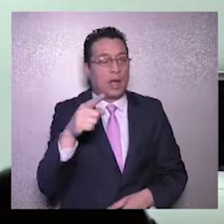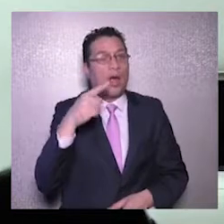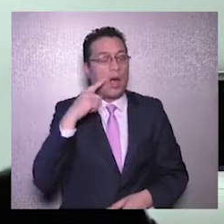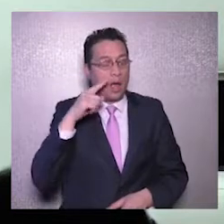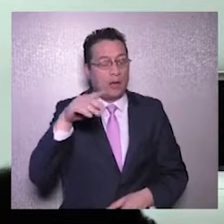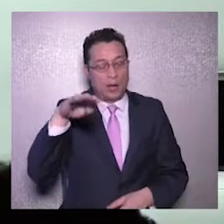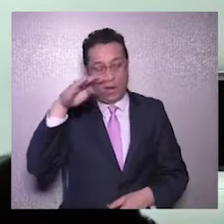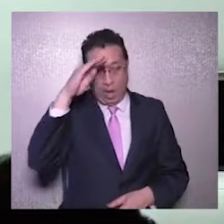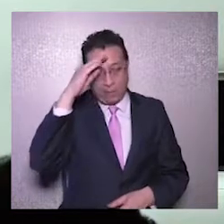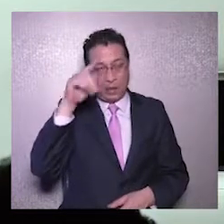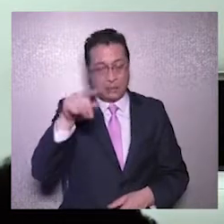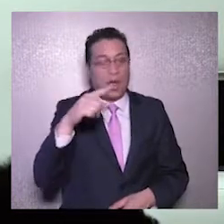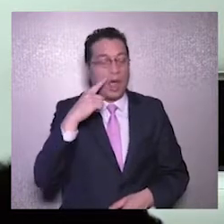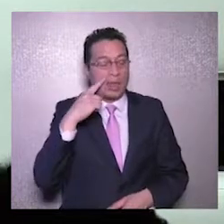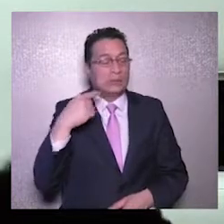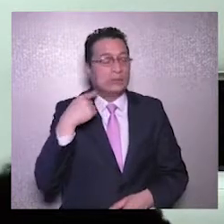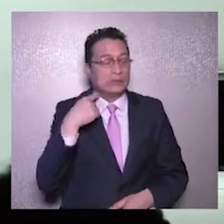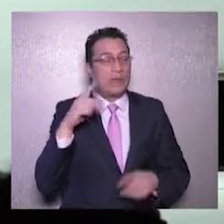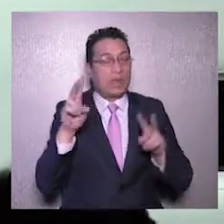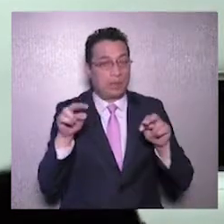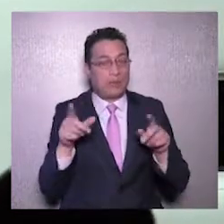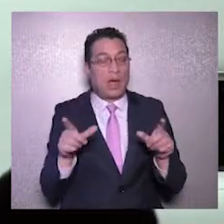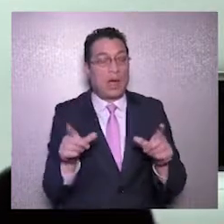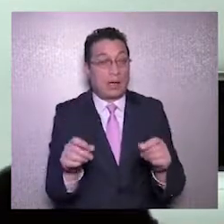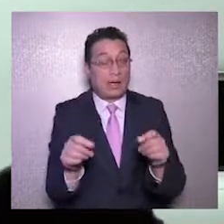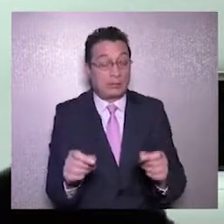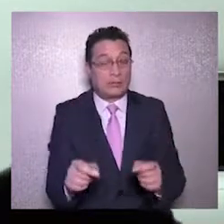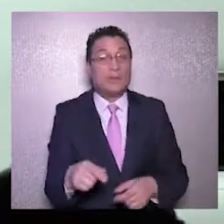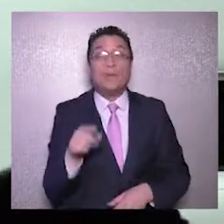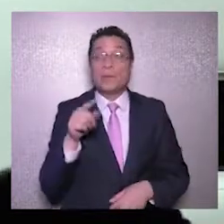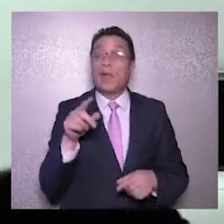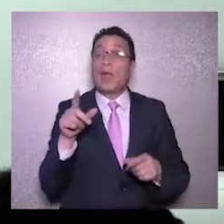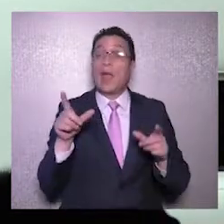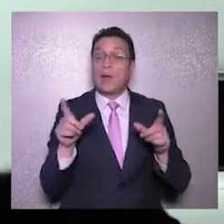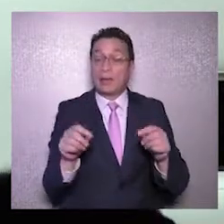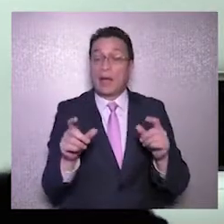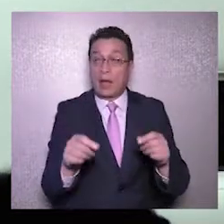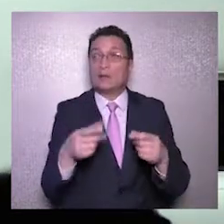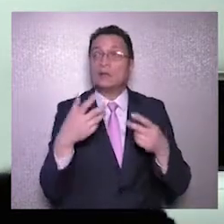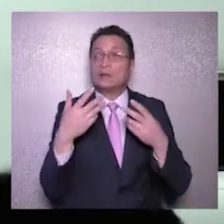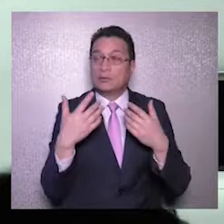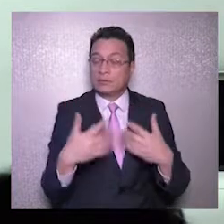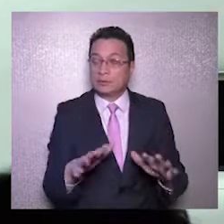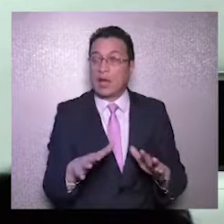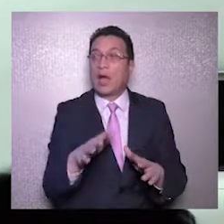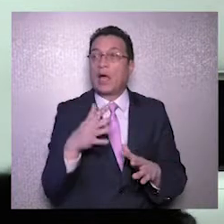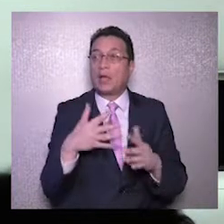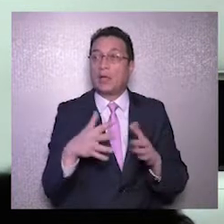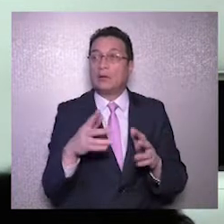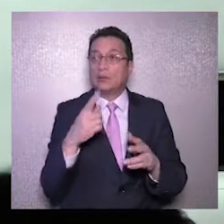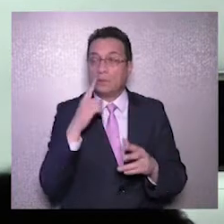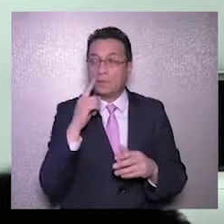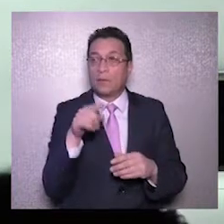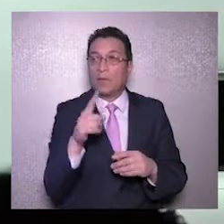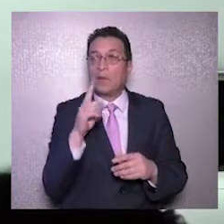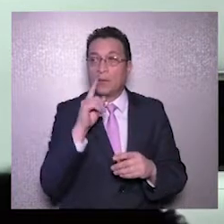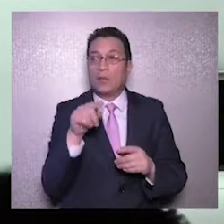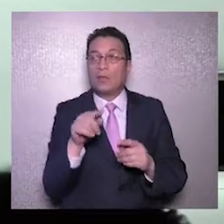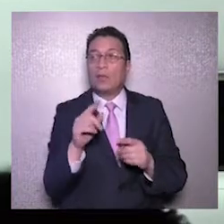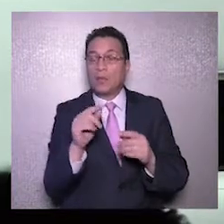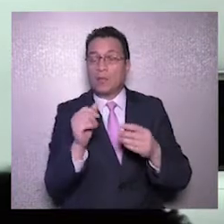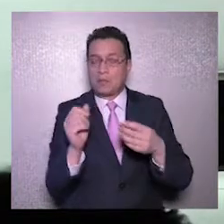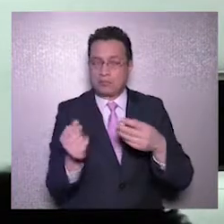ha estado involucrada en esta materia. El cáncer ya está, si es que está ahí